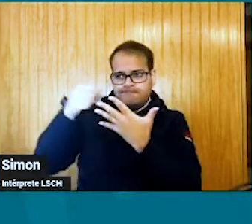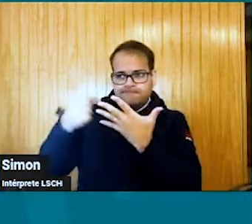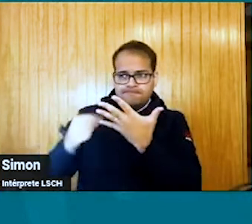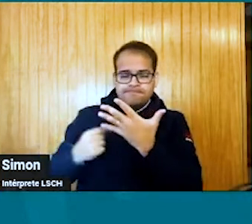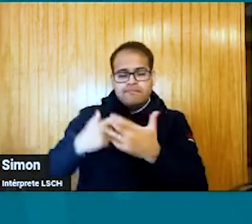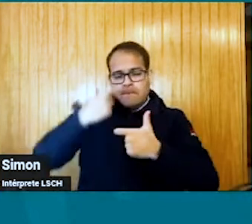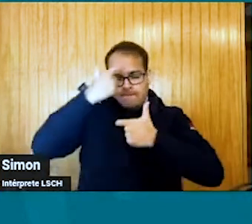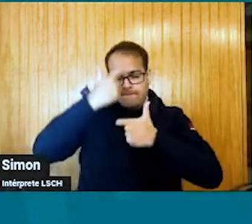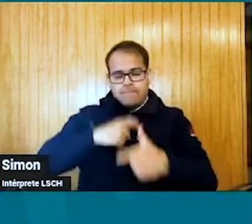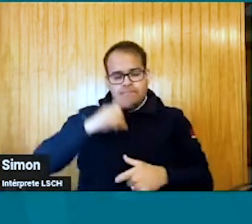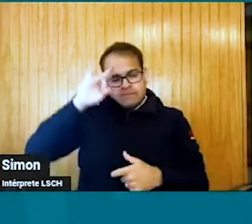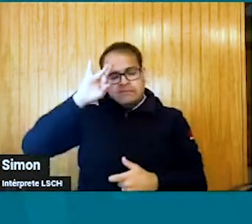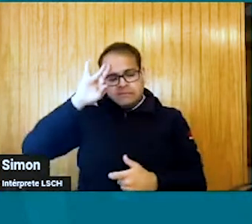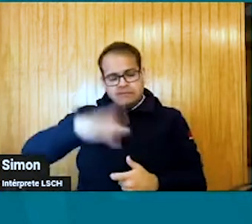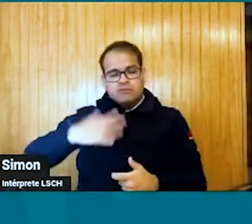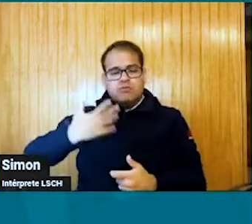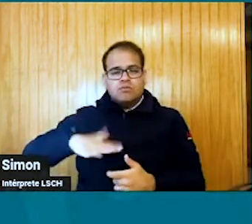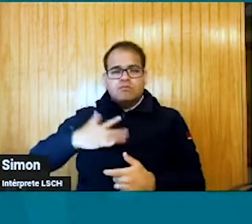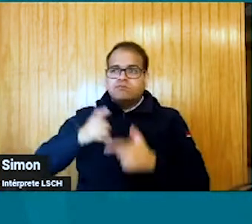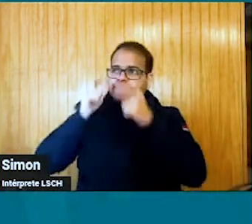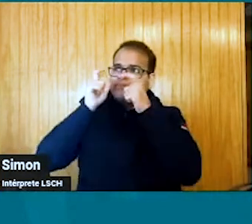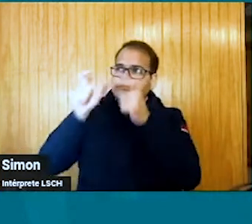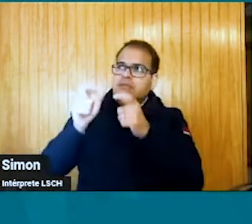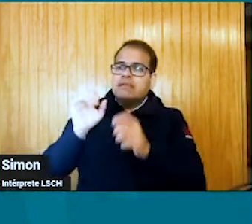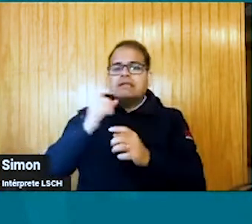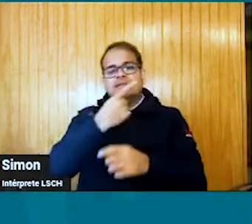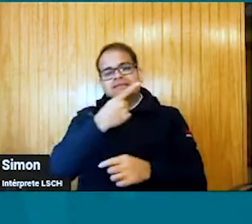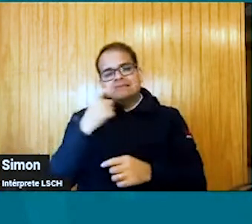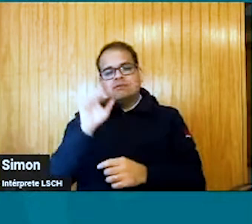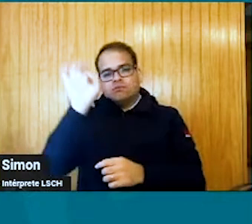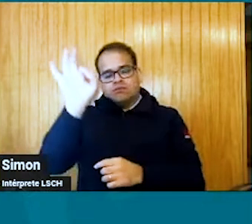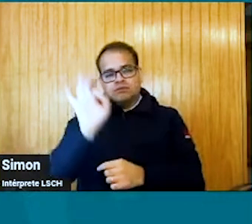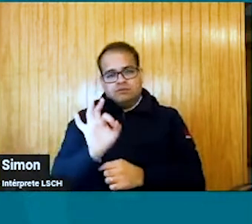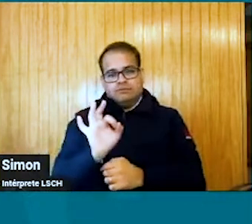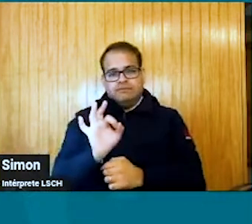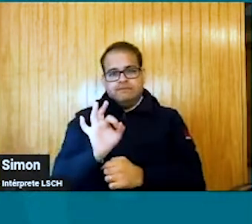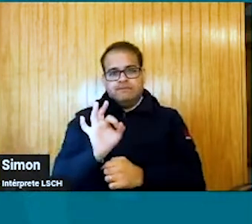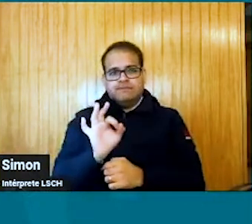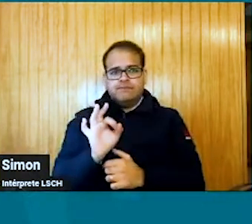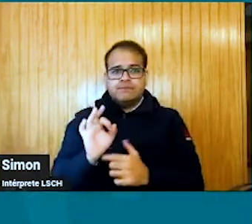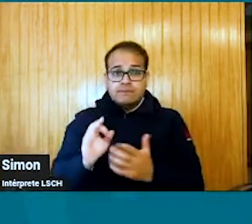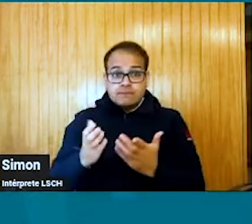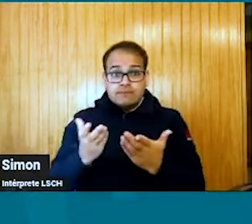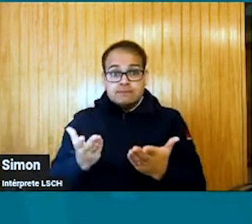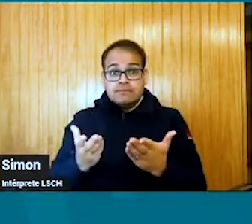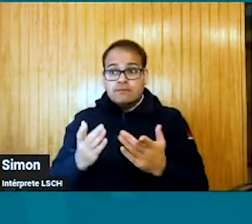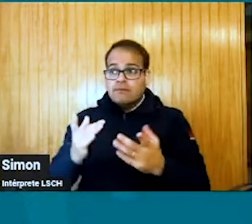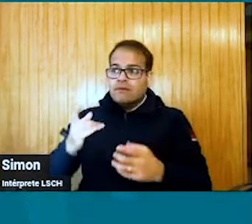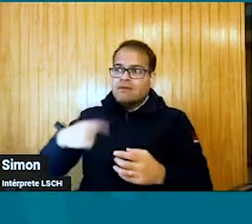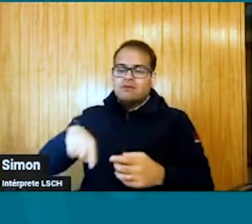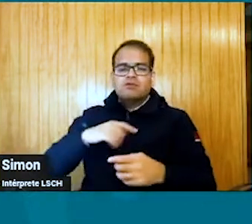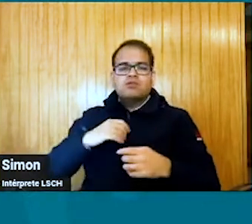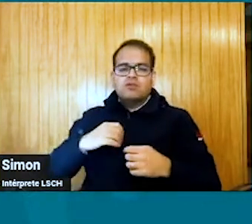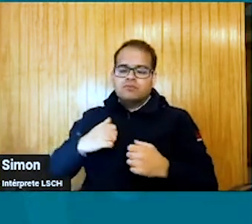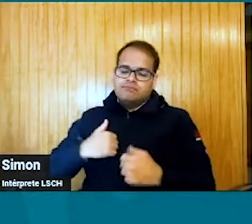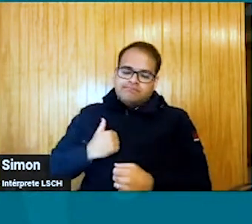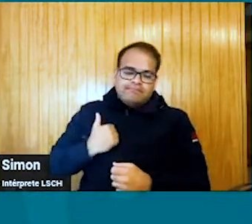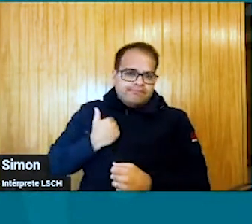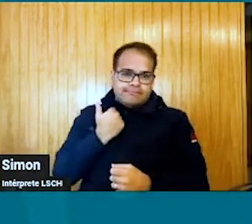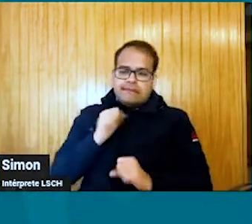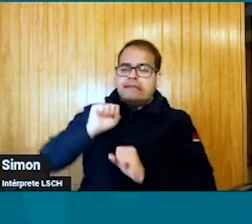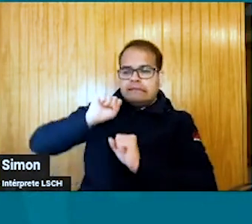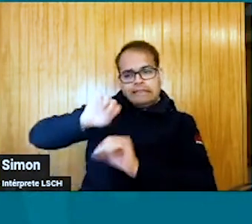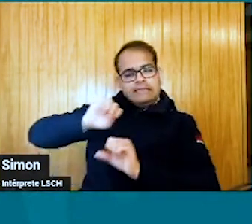usar la máquina al 100%. En eso estamos súper disponibles para